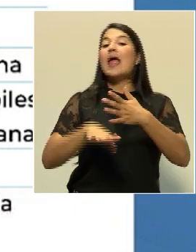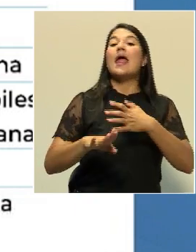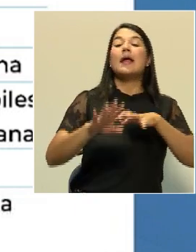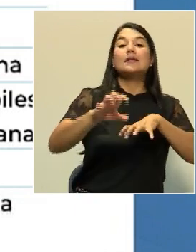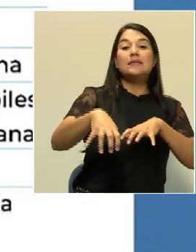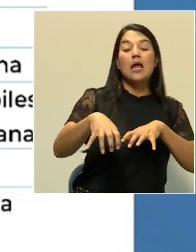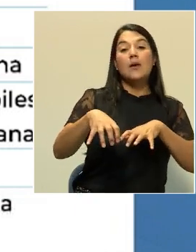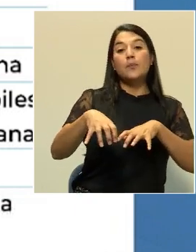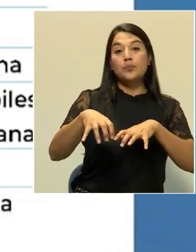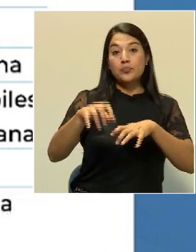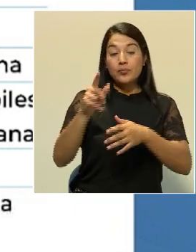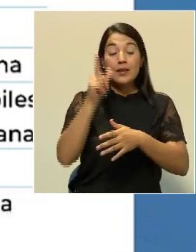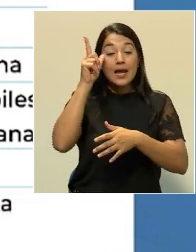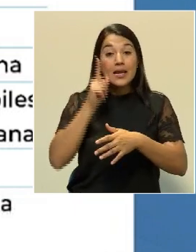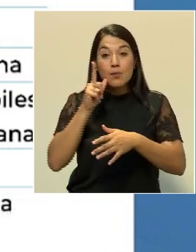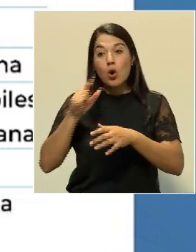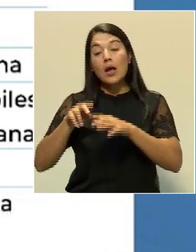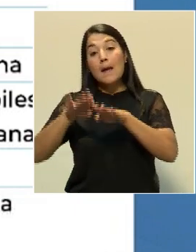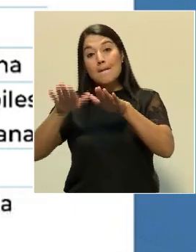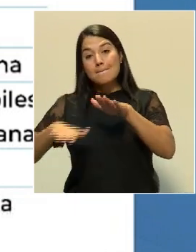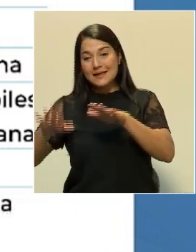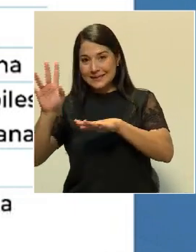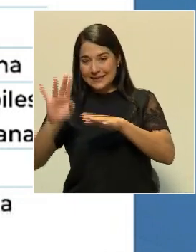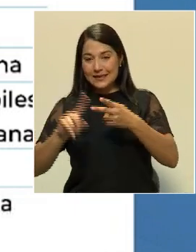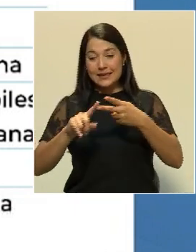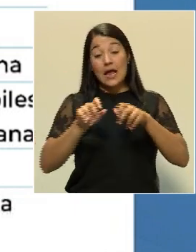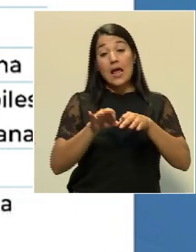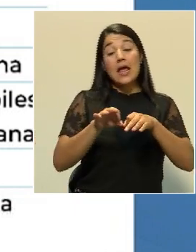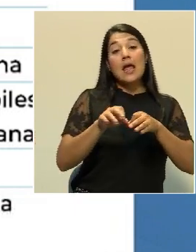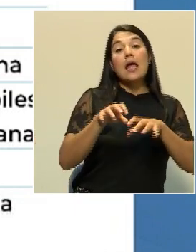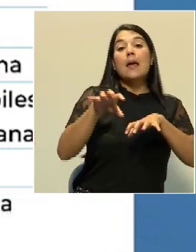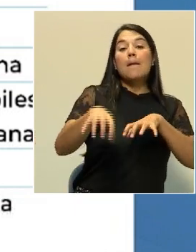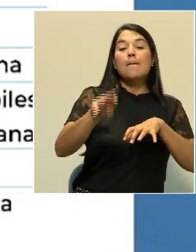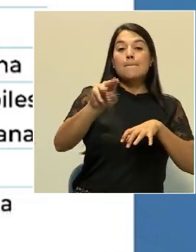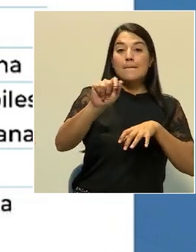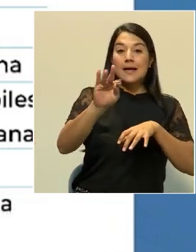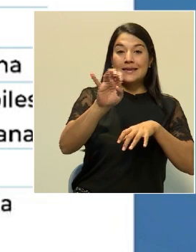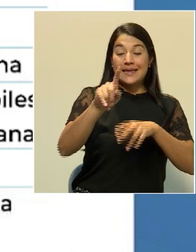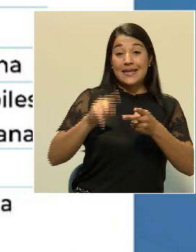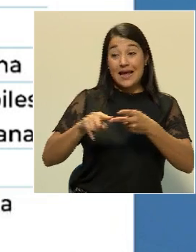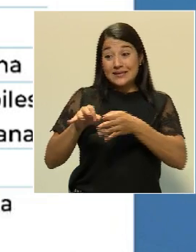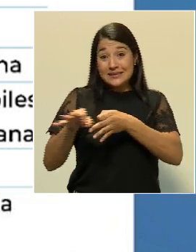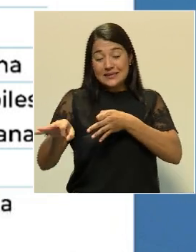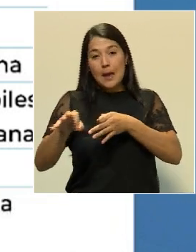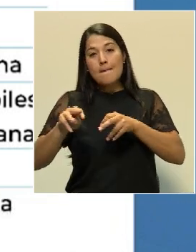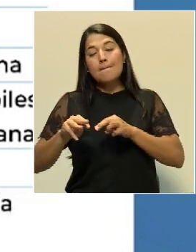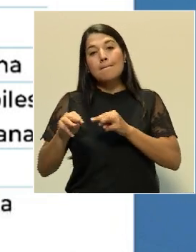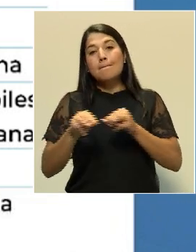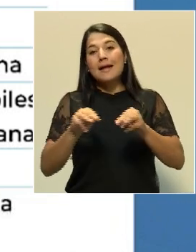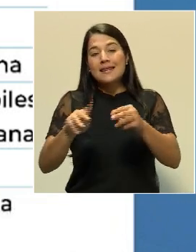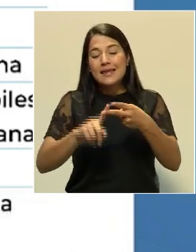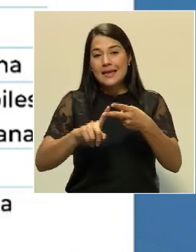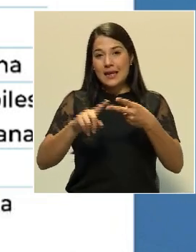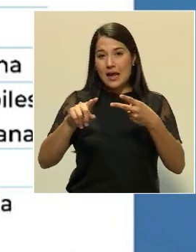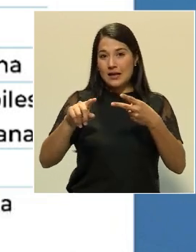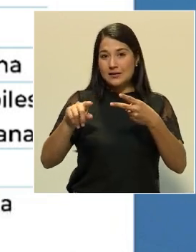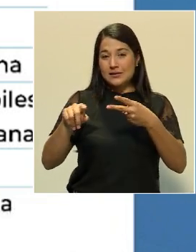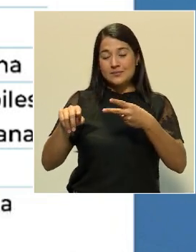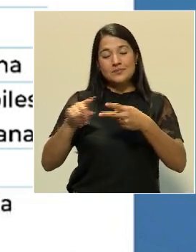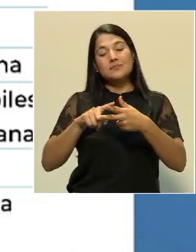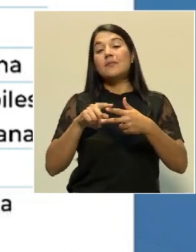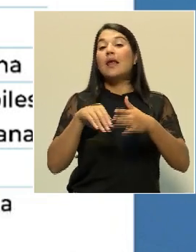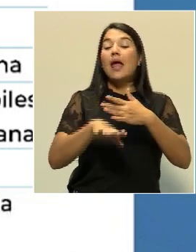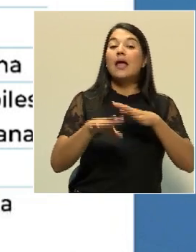del Valle La Estrella; en Matina, los distritos de Carrandí, Batán y Matina; en el cantón de Pocosí, los distritos